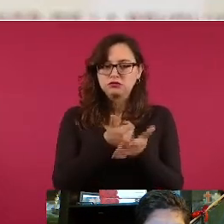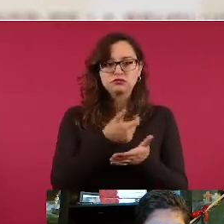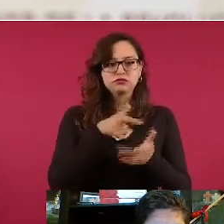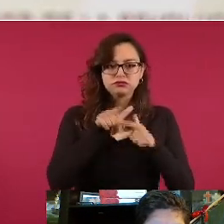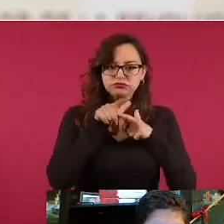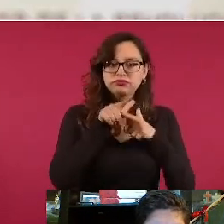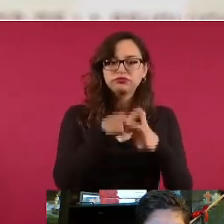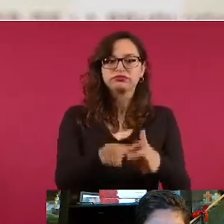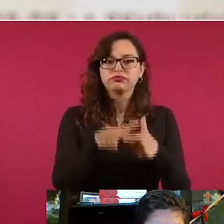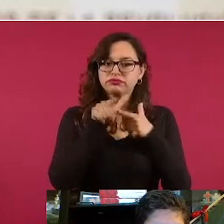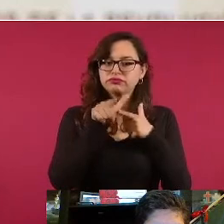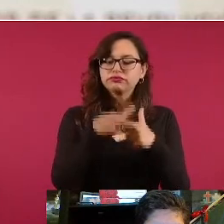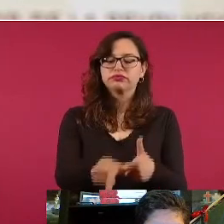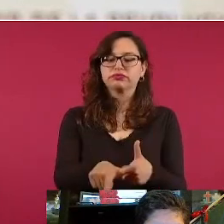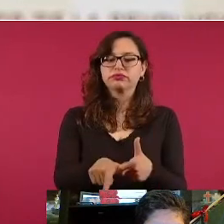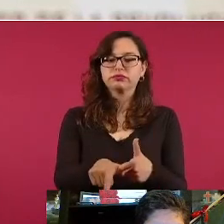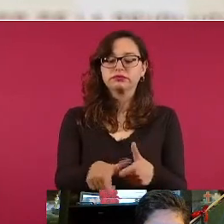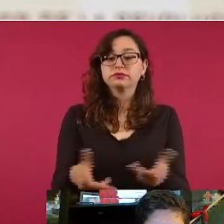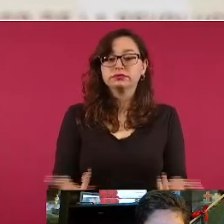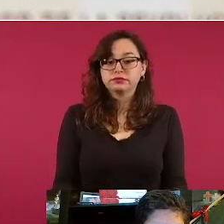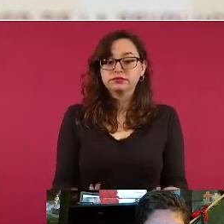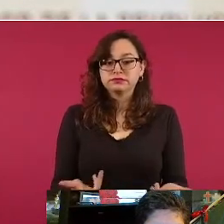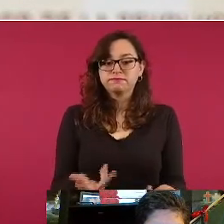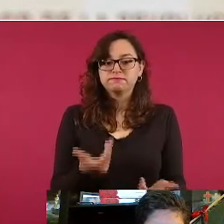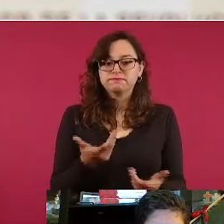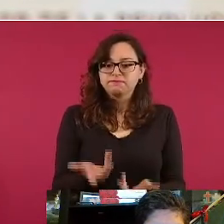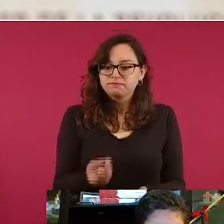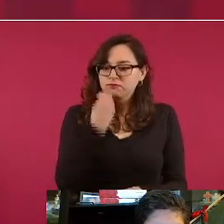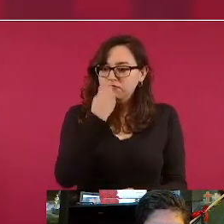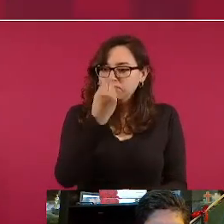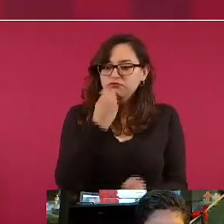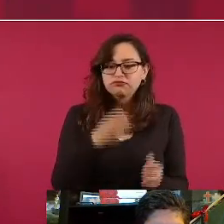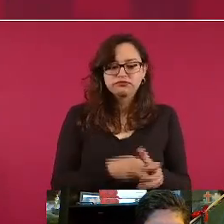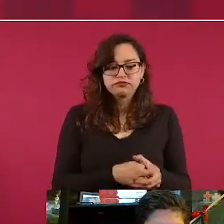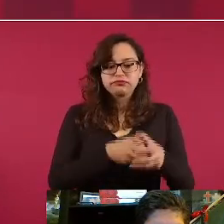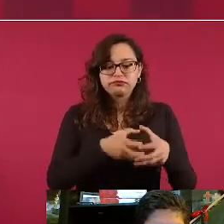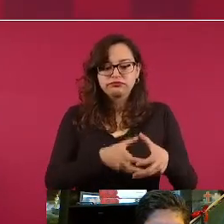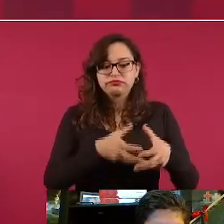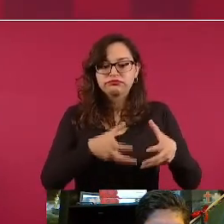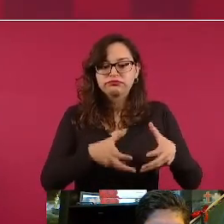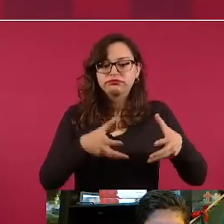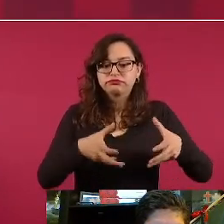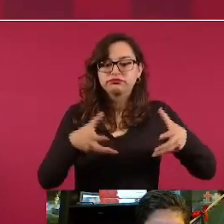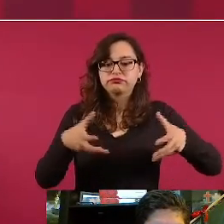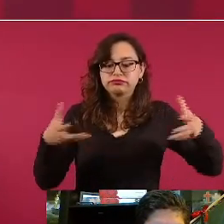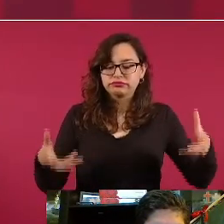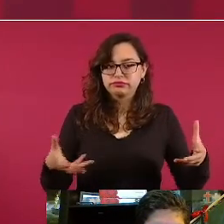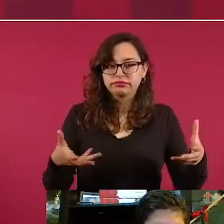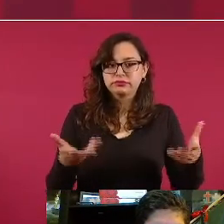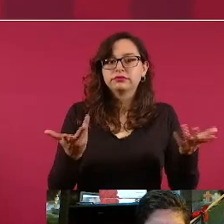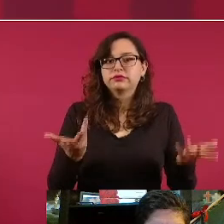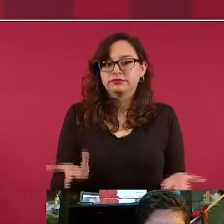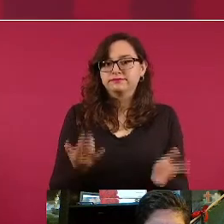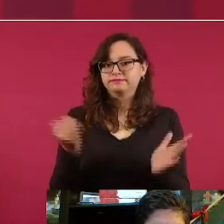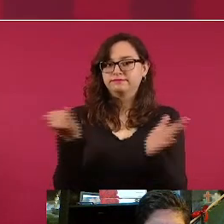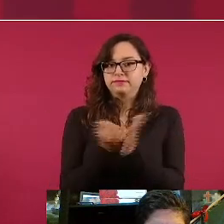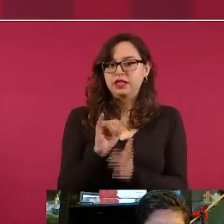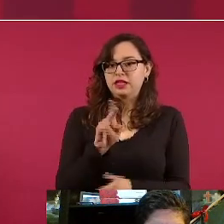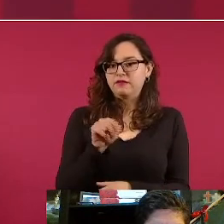entre más producción, entre más oferta, menos